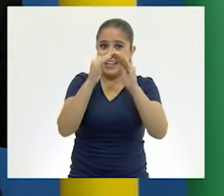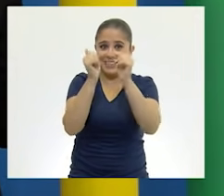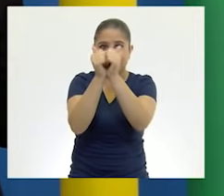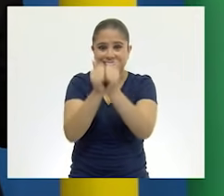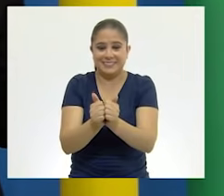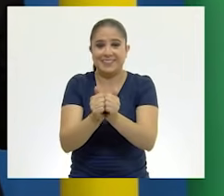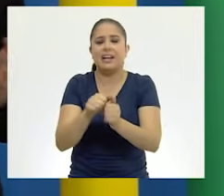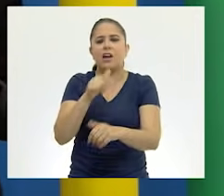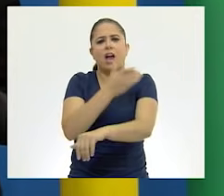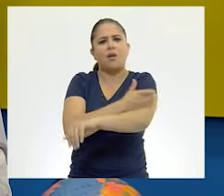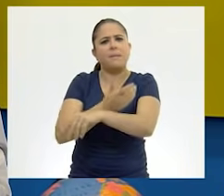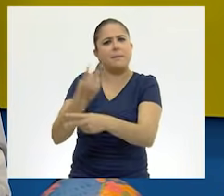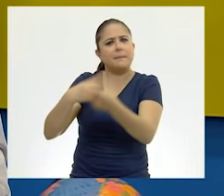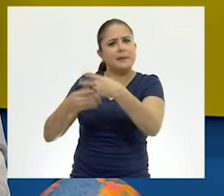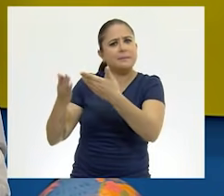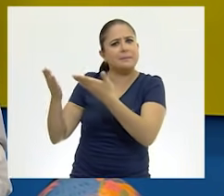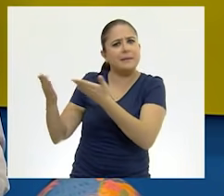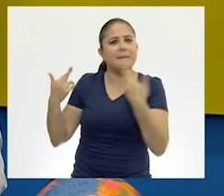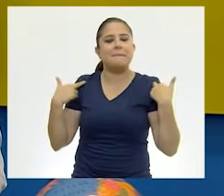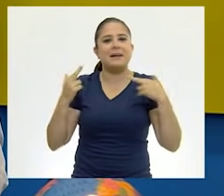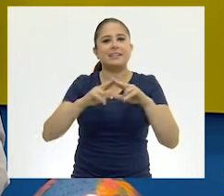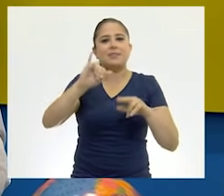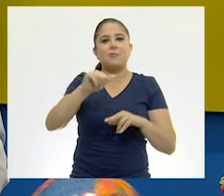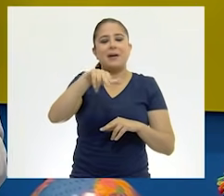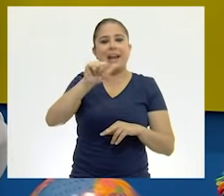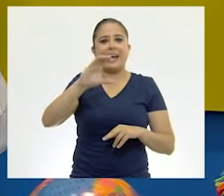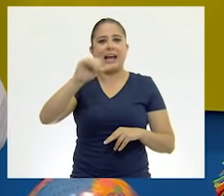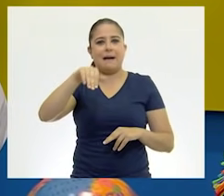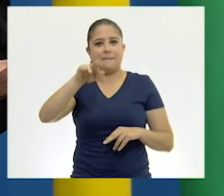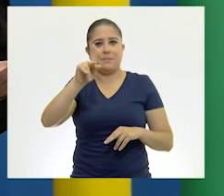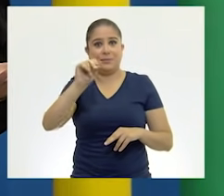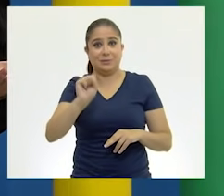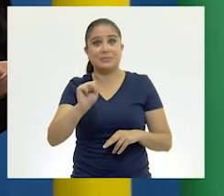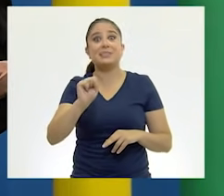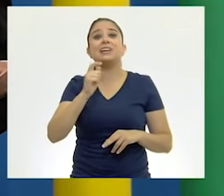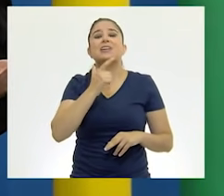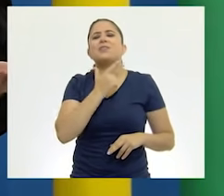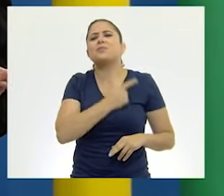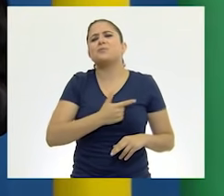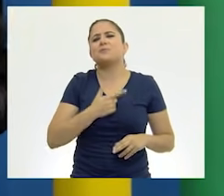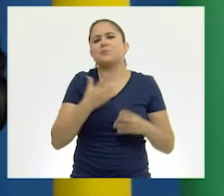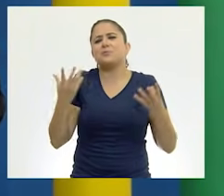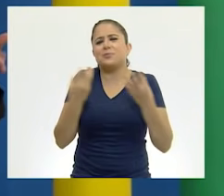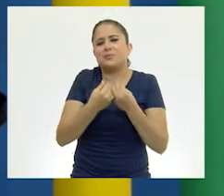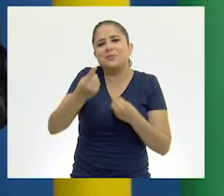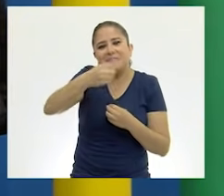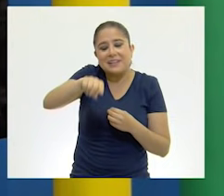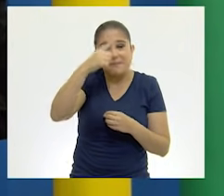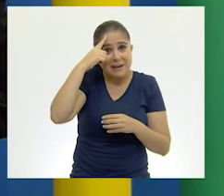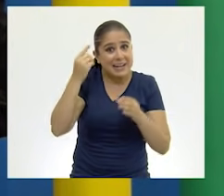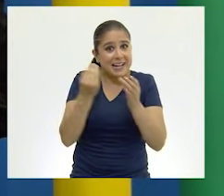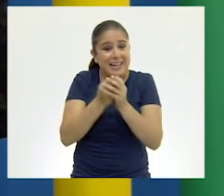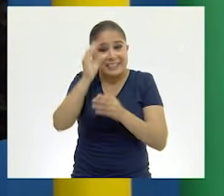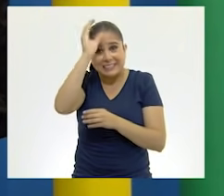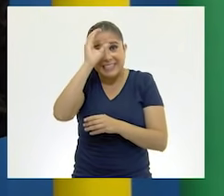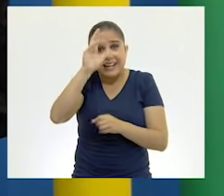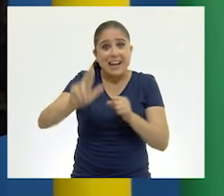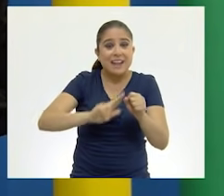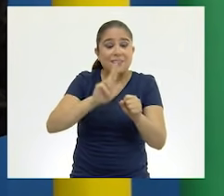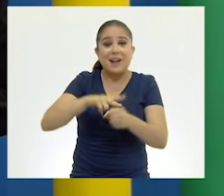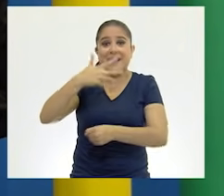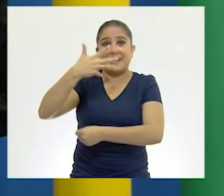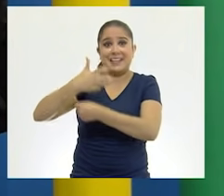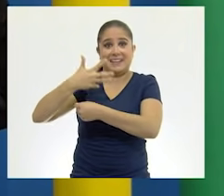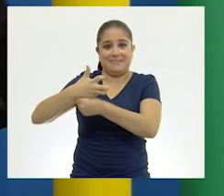Hoy nos acompaña la maestra Juana Campos y vamos a tener el gusto de estar con ustedes en esta clase de ciencias naturales de